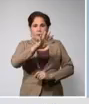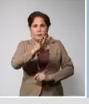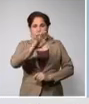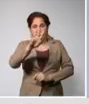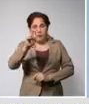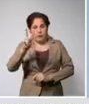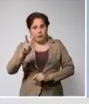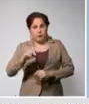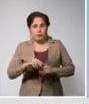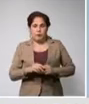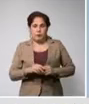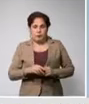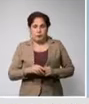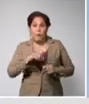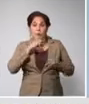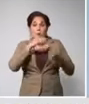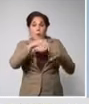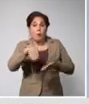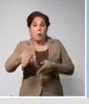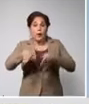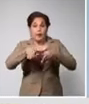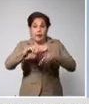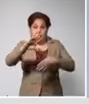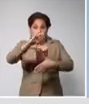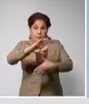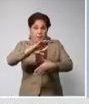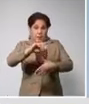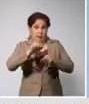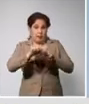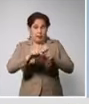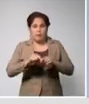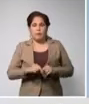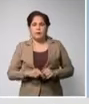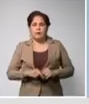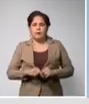9.350.442, y fallecieron de los